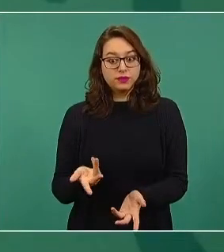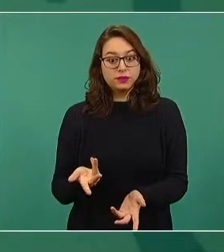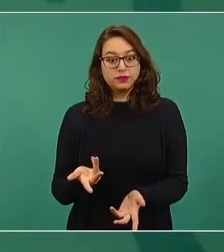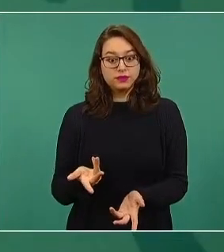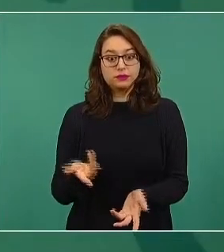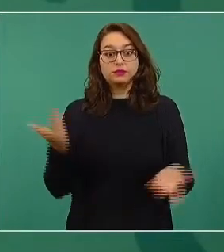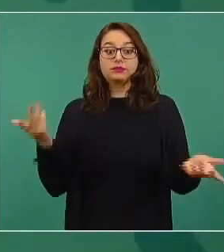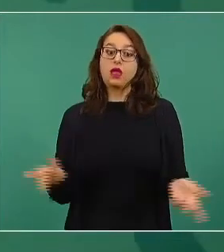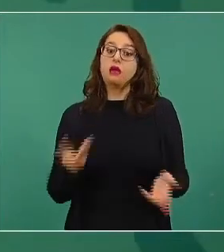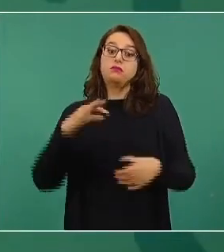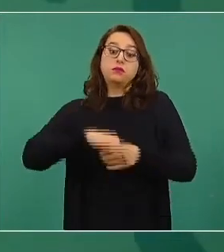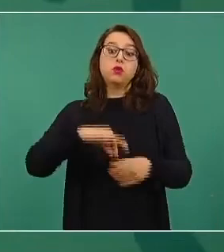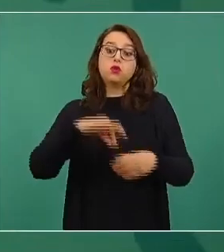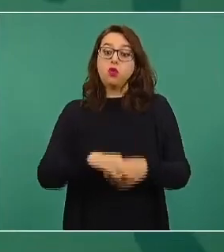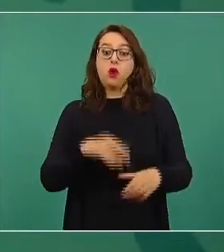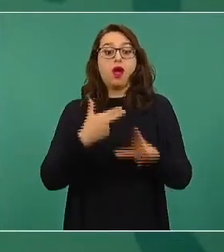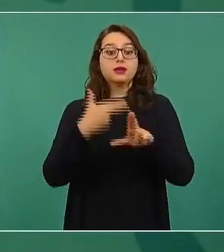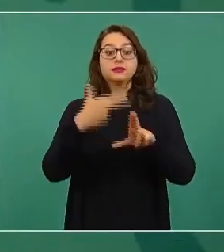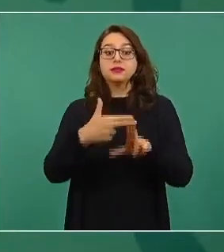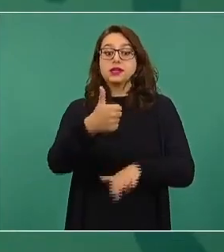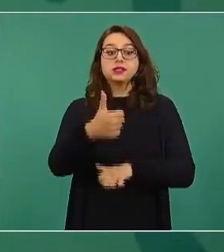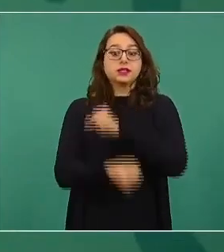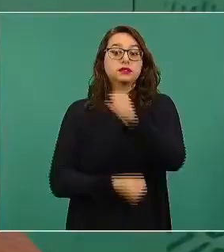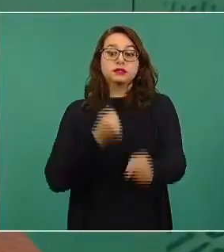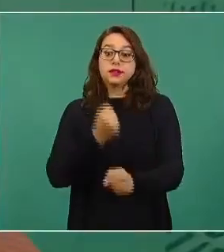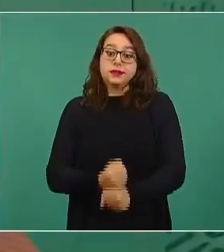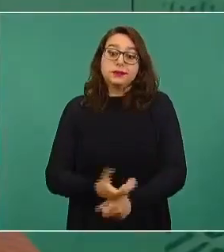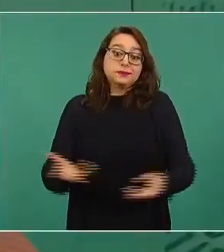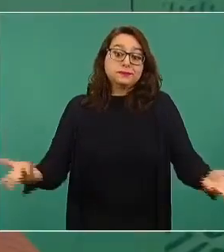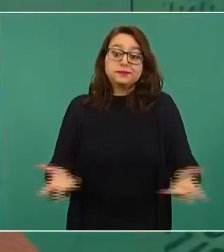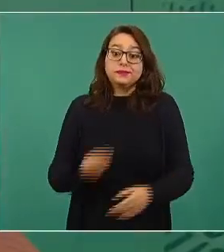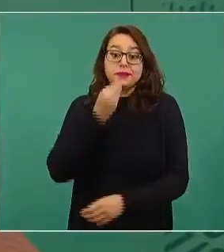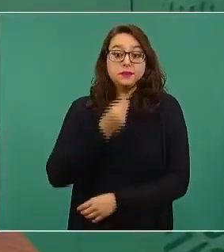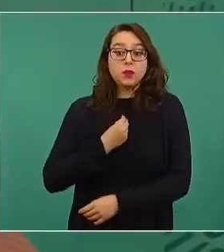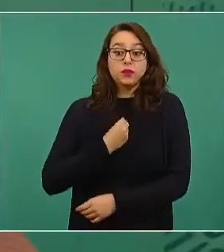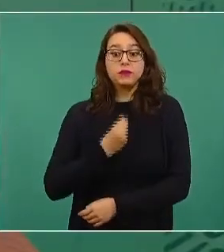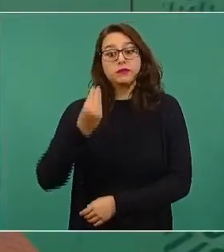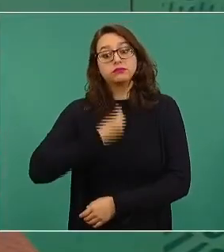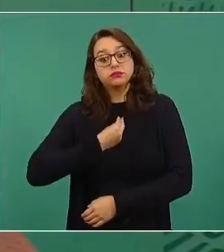porque fue electo por 6 años.